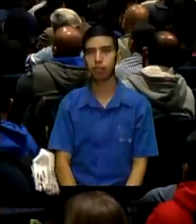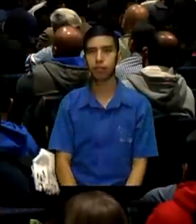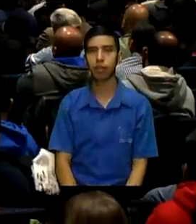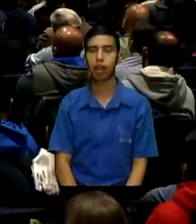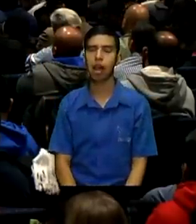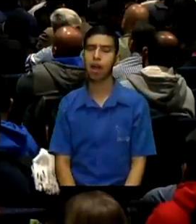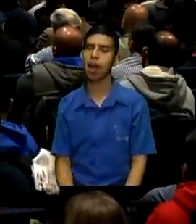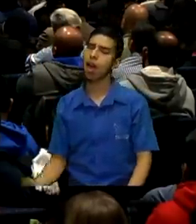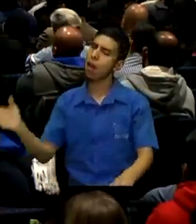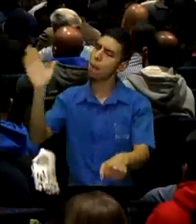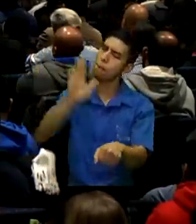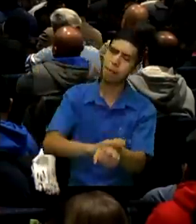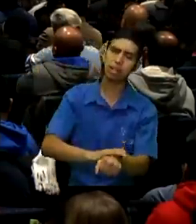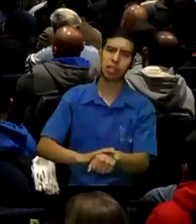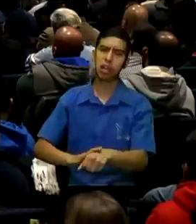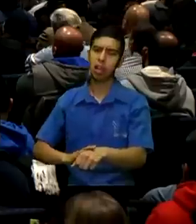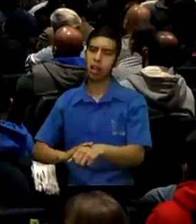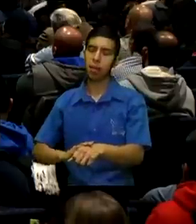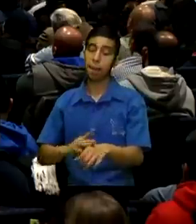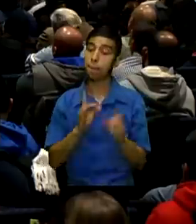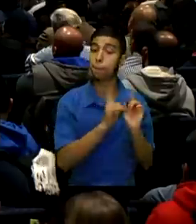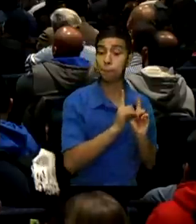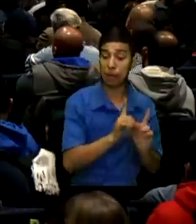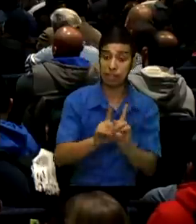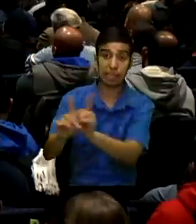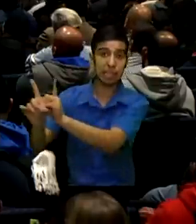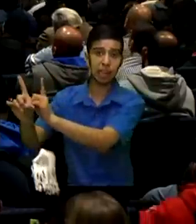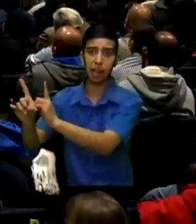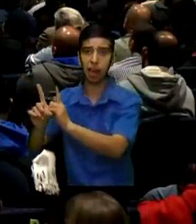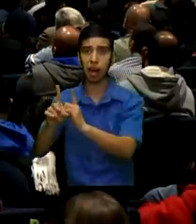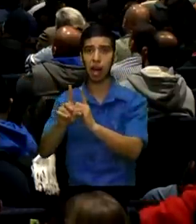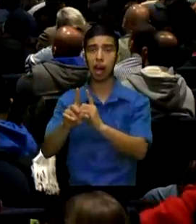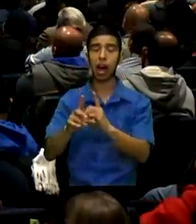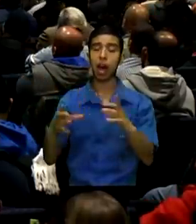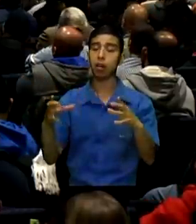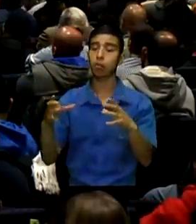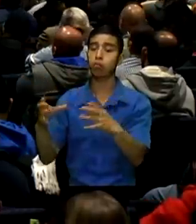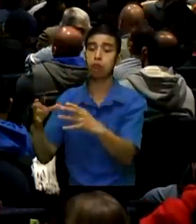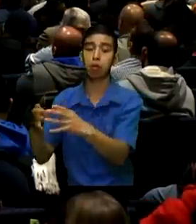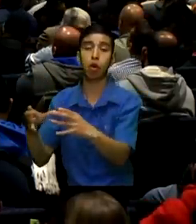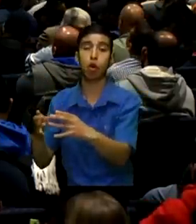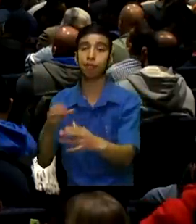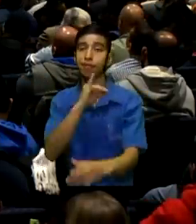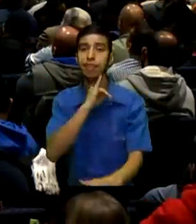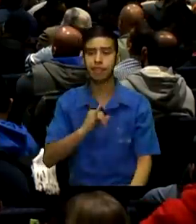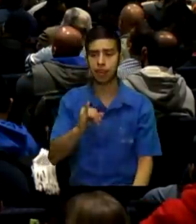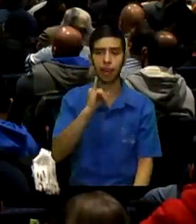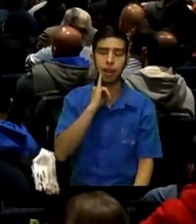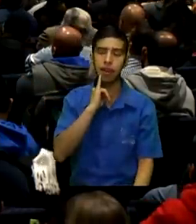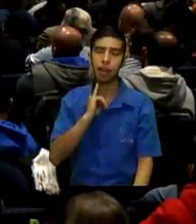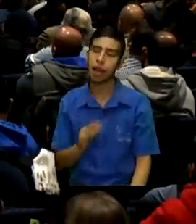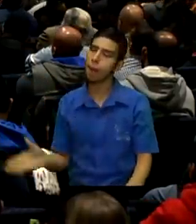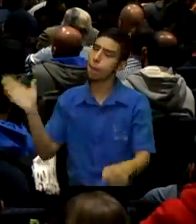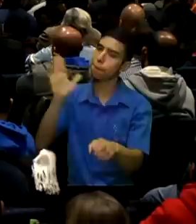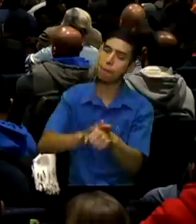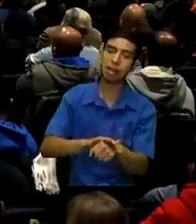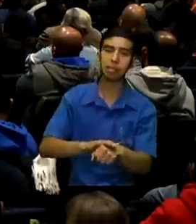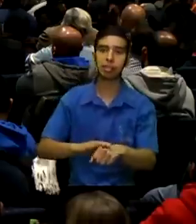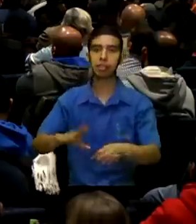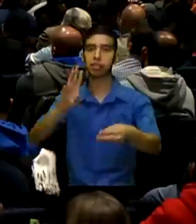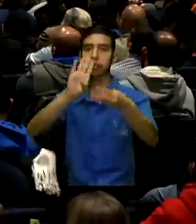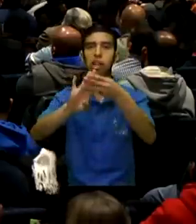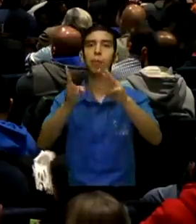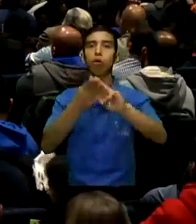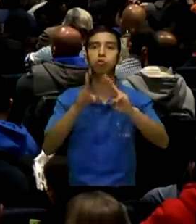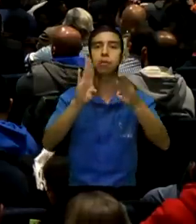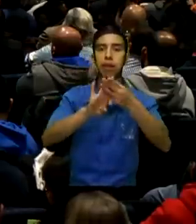Mientras más perseguían a los israelitas, más se multiplicaban, hermano. Era como que los querían matar, les querían matar a los niños, los